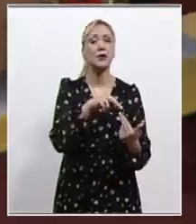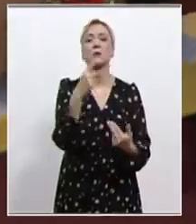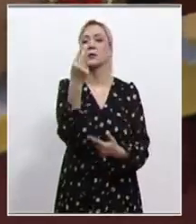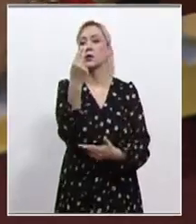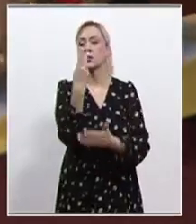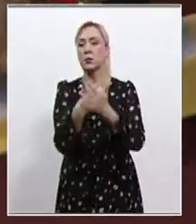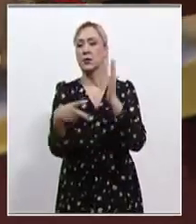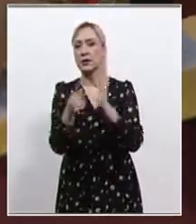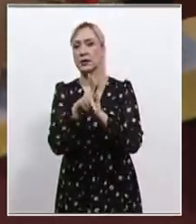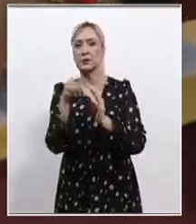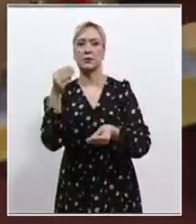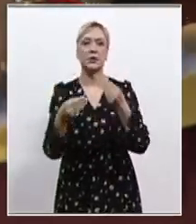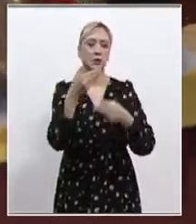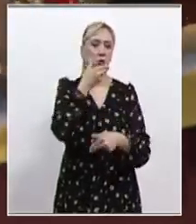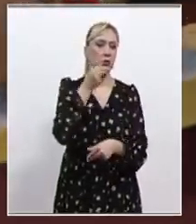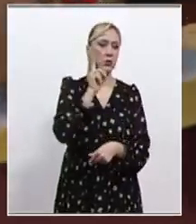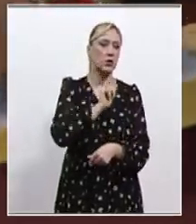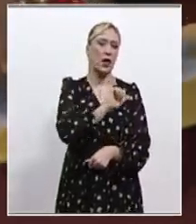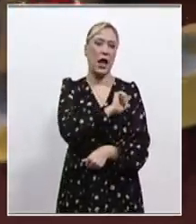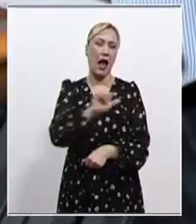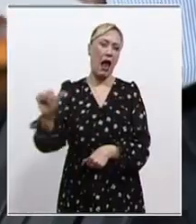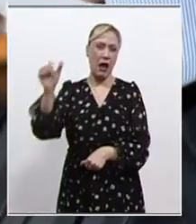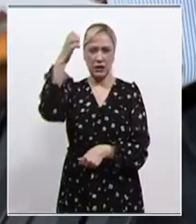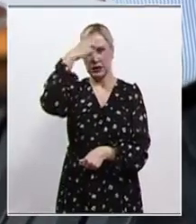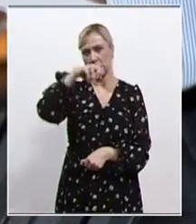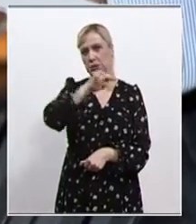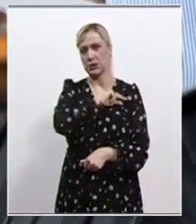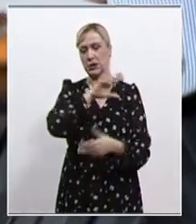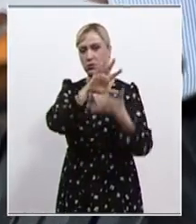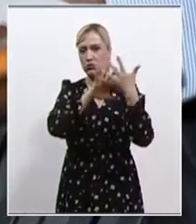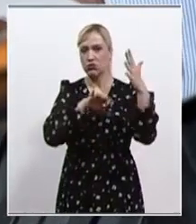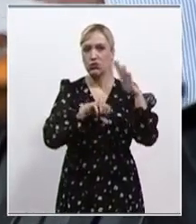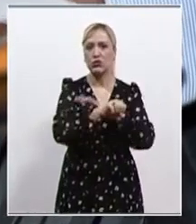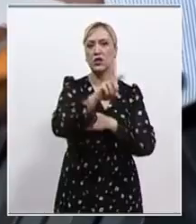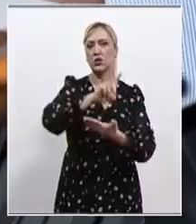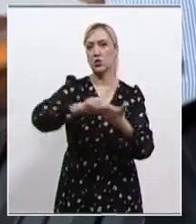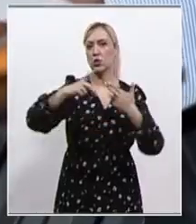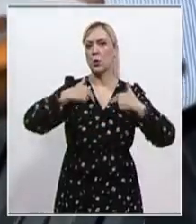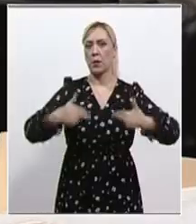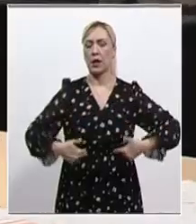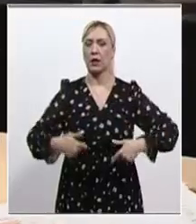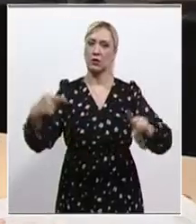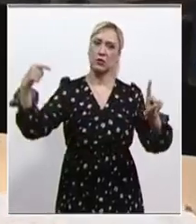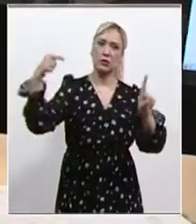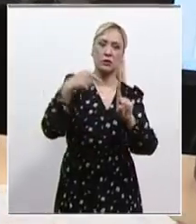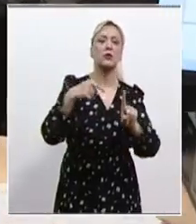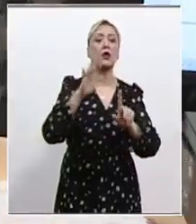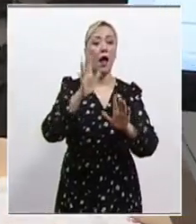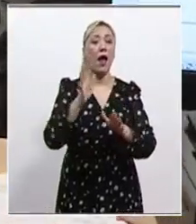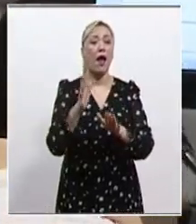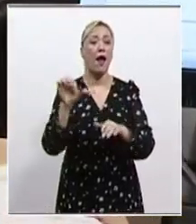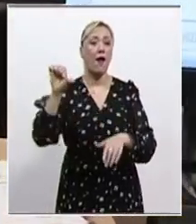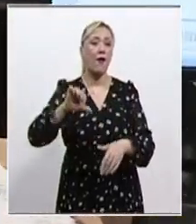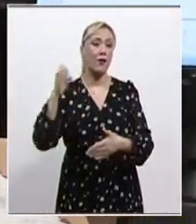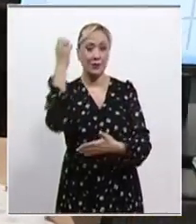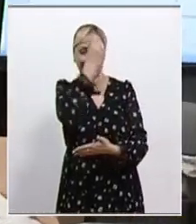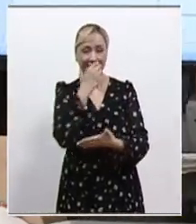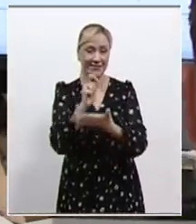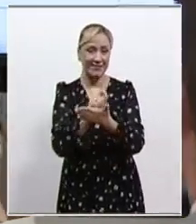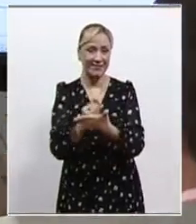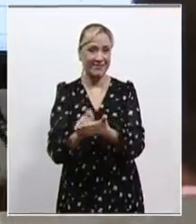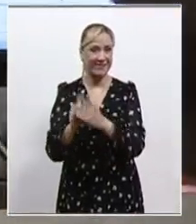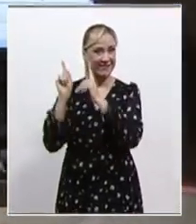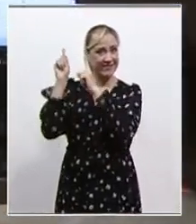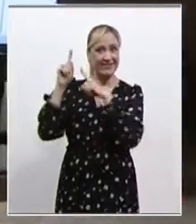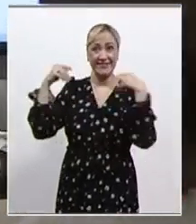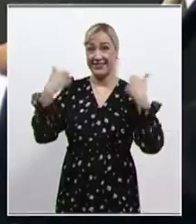de magistradas y magistrados especializados en el sistema penal acusatorio, resolvieron el cuestionario correspondiente a la primera etapa en